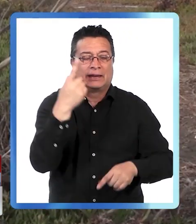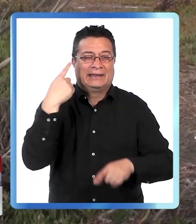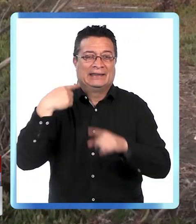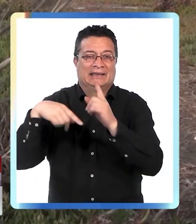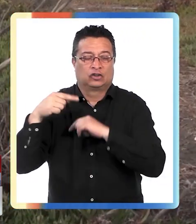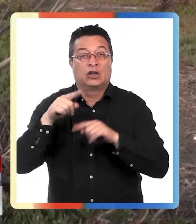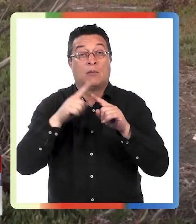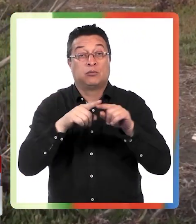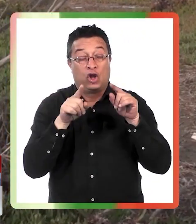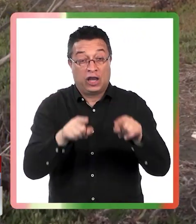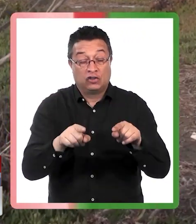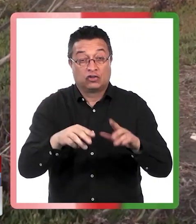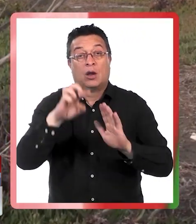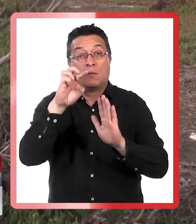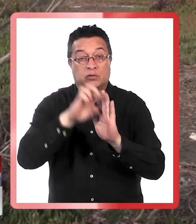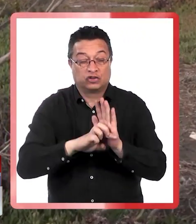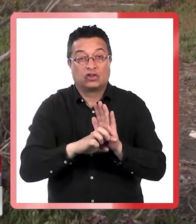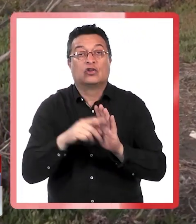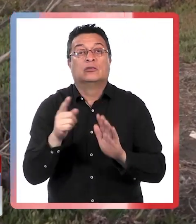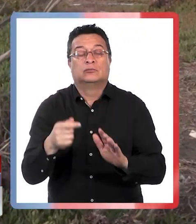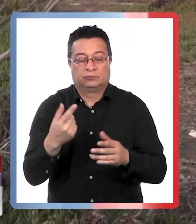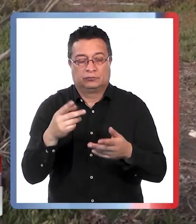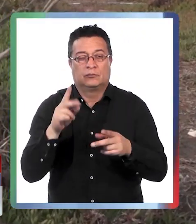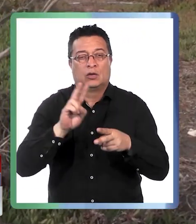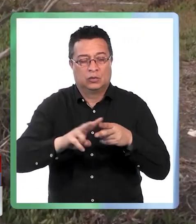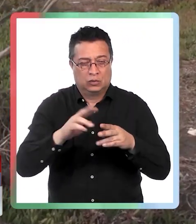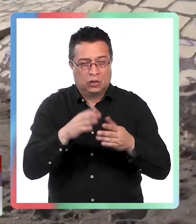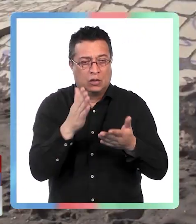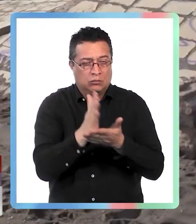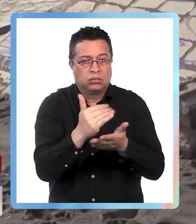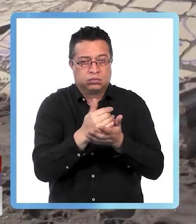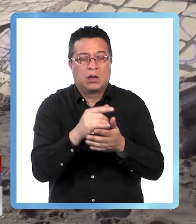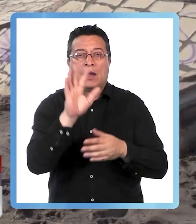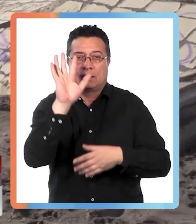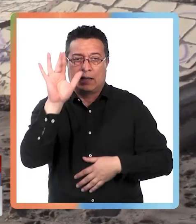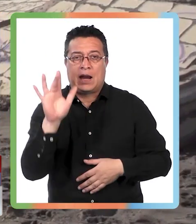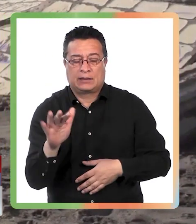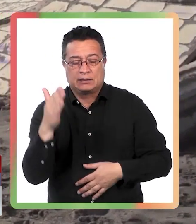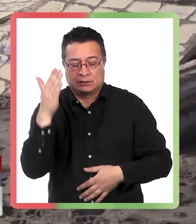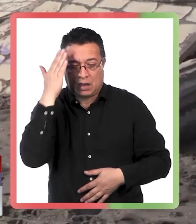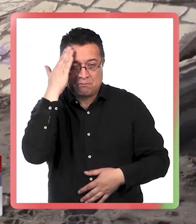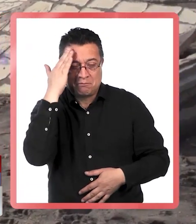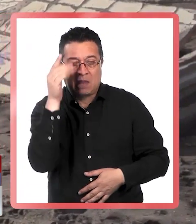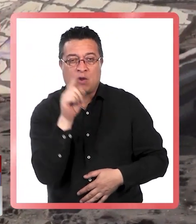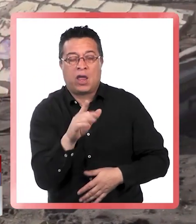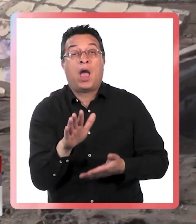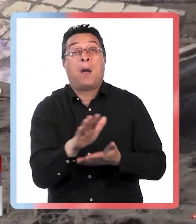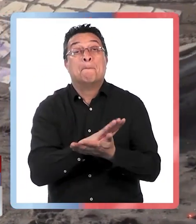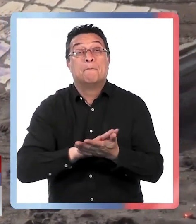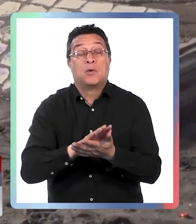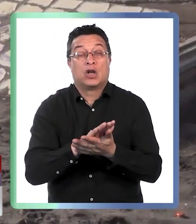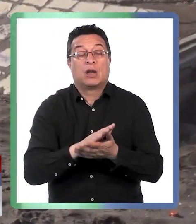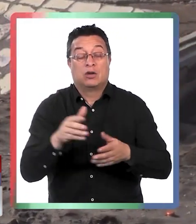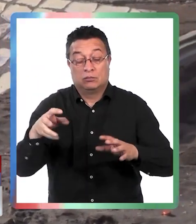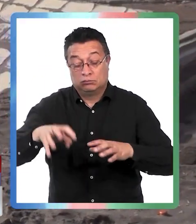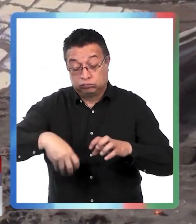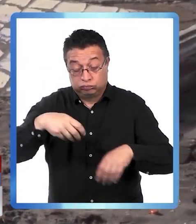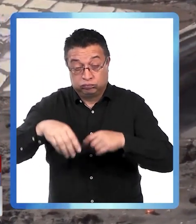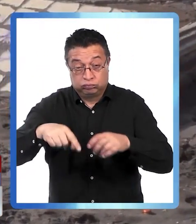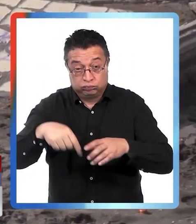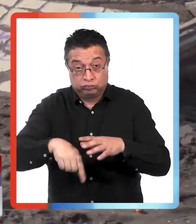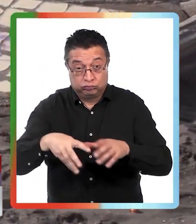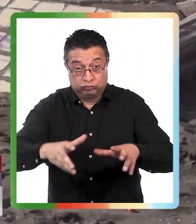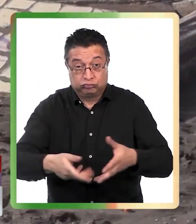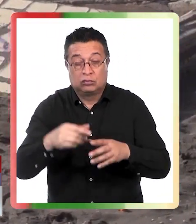ello que la ejecución del proyecto tendrá minuciosas acciones por sus características memoriales. Por ejemplo, las excavaciones para la instalación